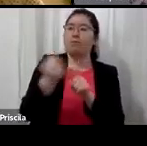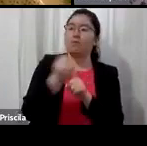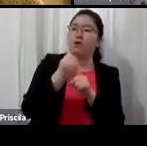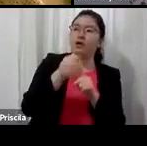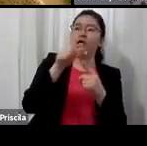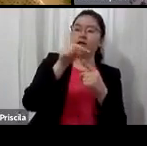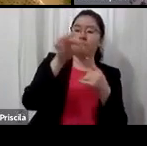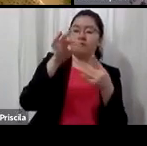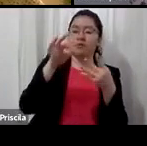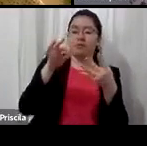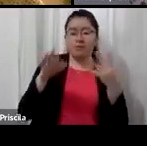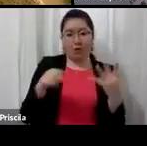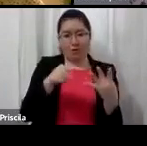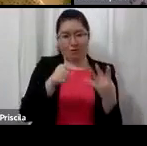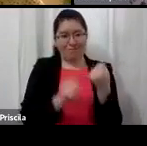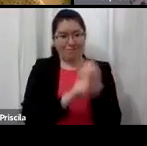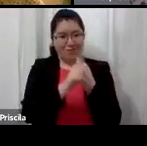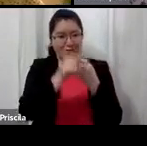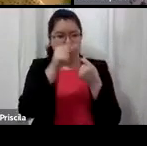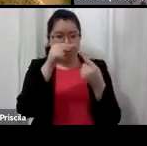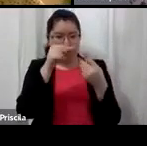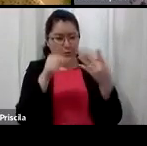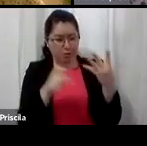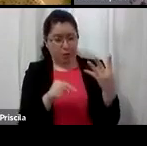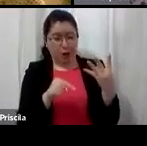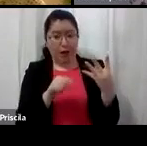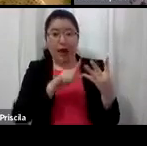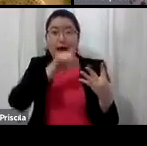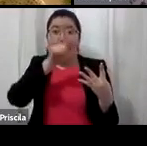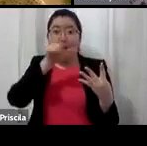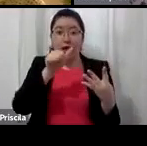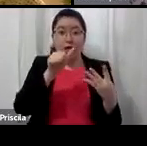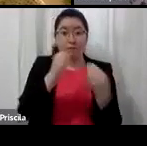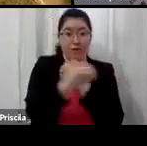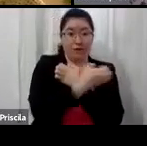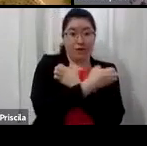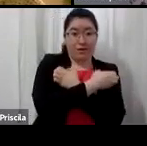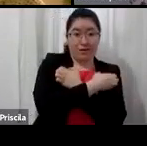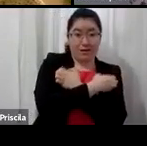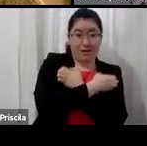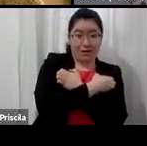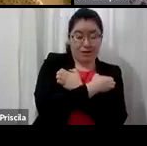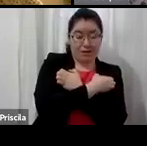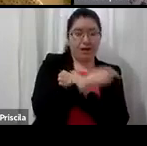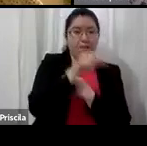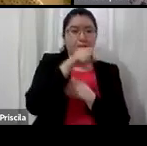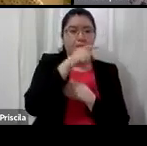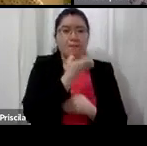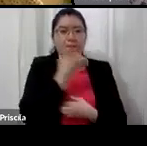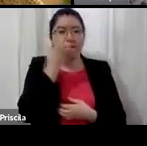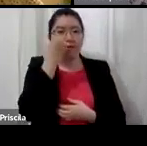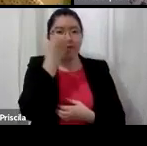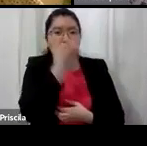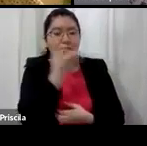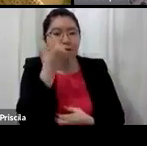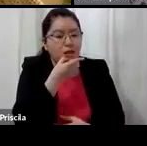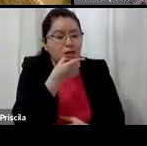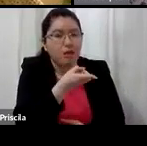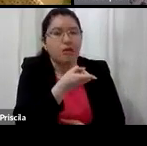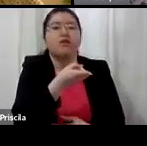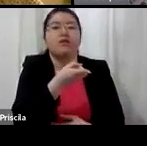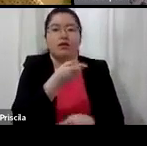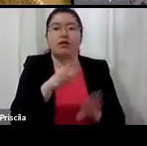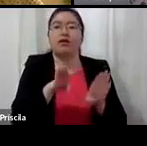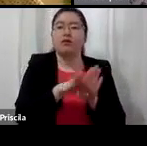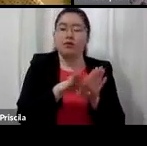comunidad para poder trabajar a lo largo del ciclo escolar y terminar con. ¿Cómo lo hacemos? Pues lo hacemos con los